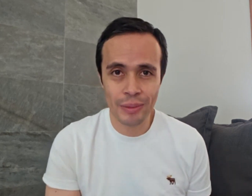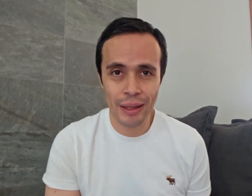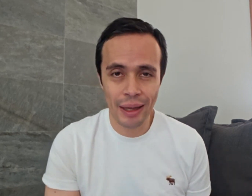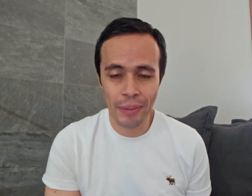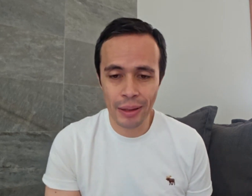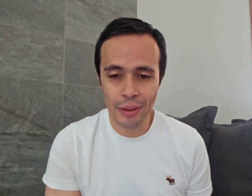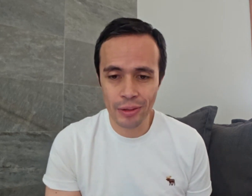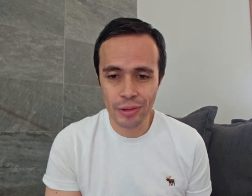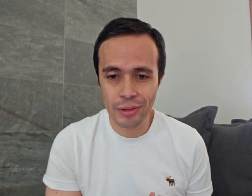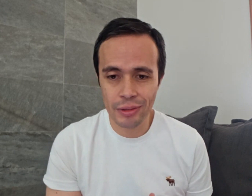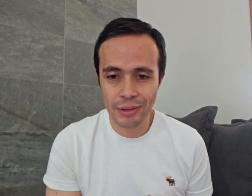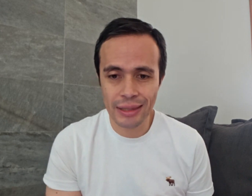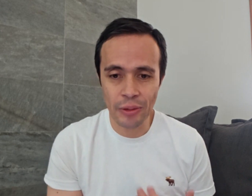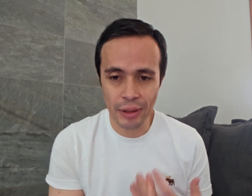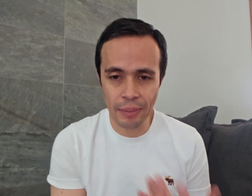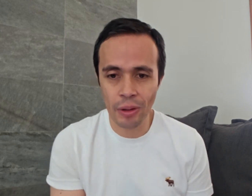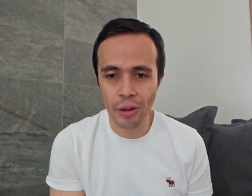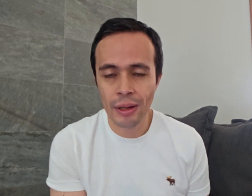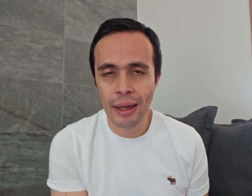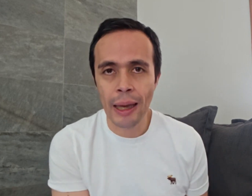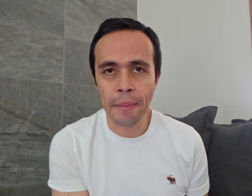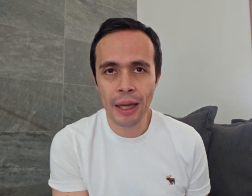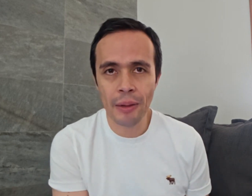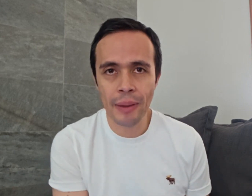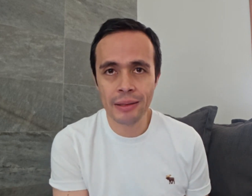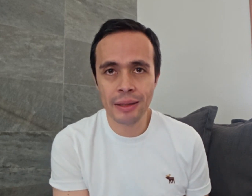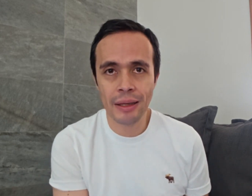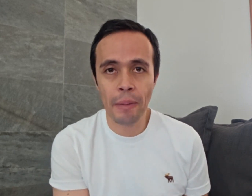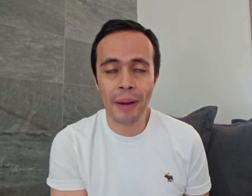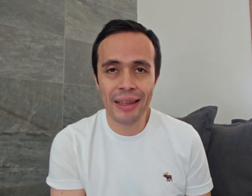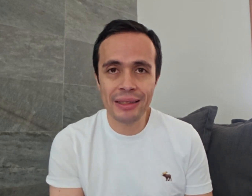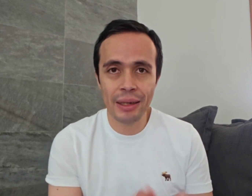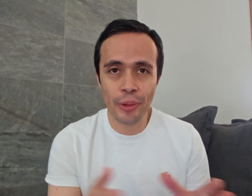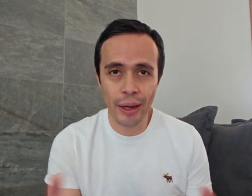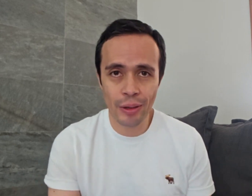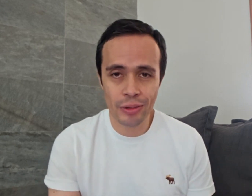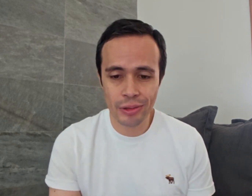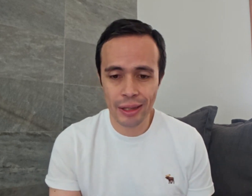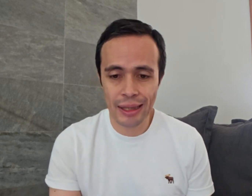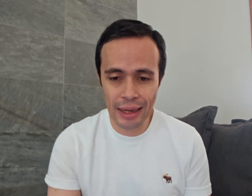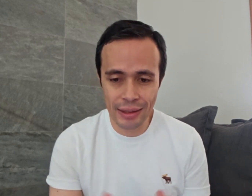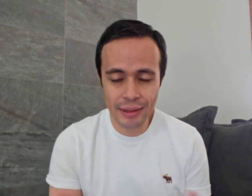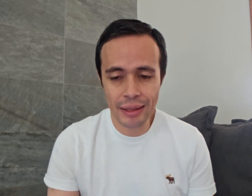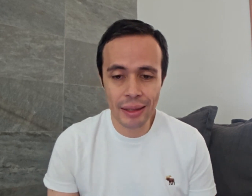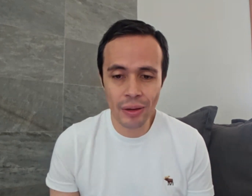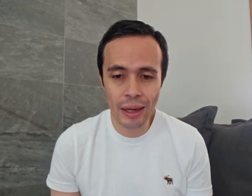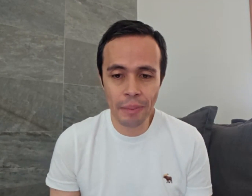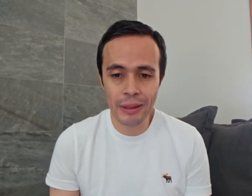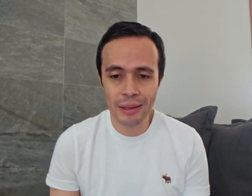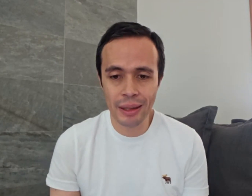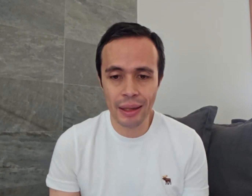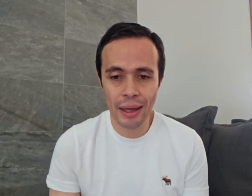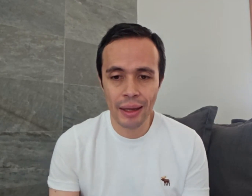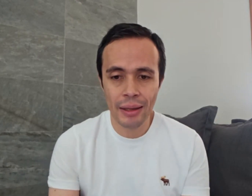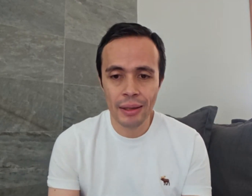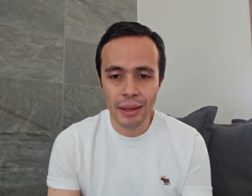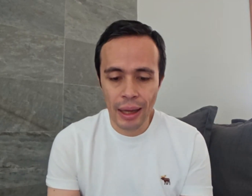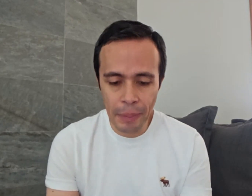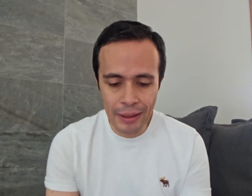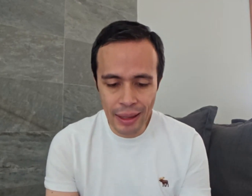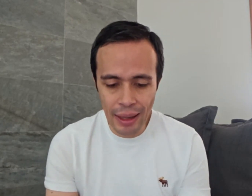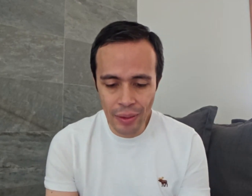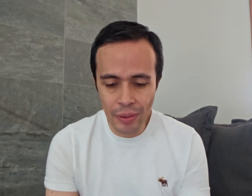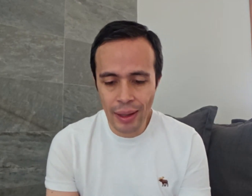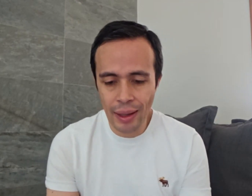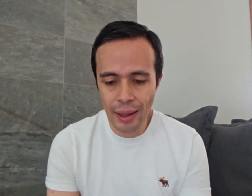adquirir los medicamentos. Ya hay un cambio en Birmex y para distribuirlos. Y en ese sentido, la presidenta